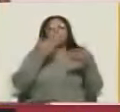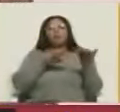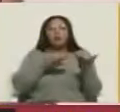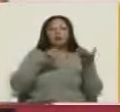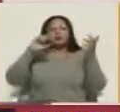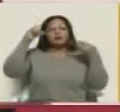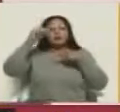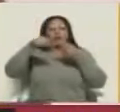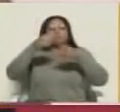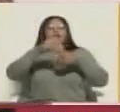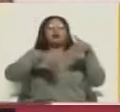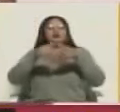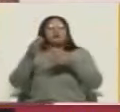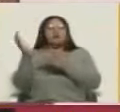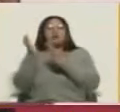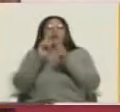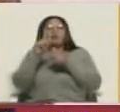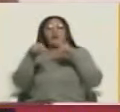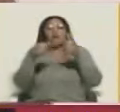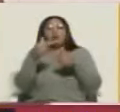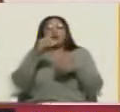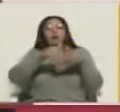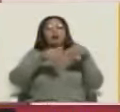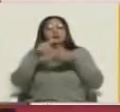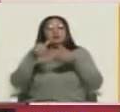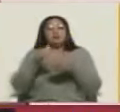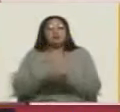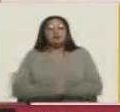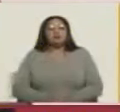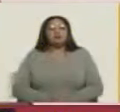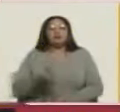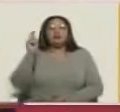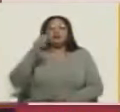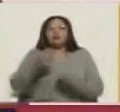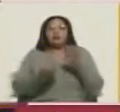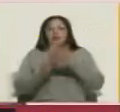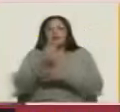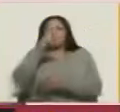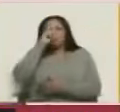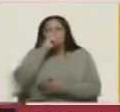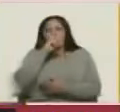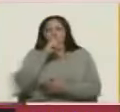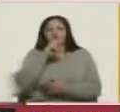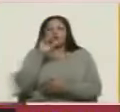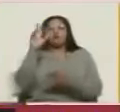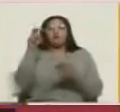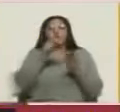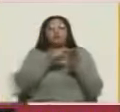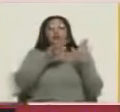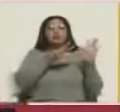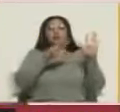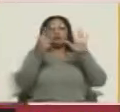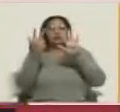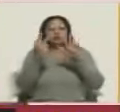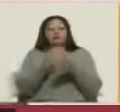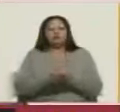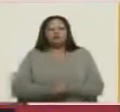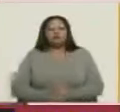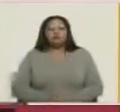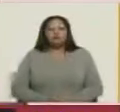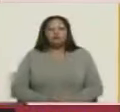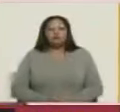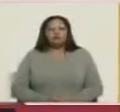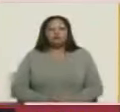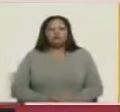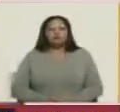luego las elecciones en abril, luego las elecciones en el mes de mayo del año 18. Yo